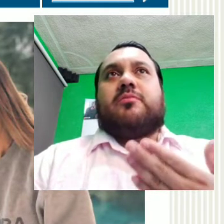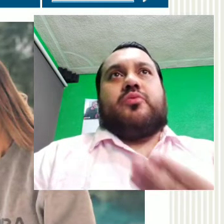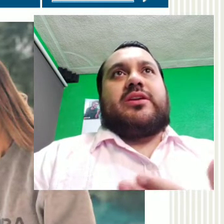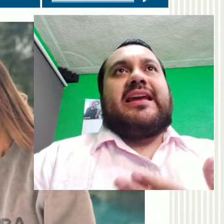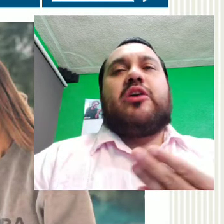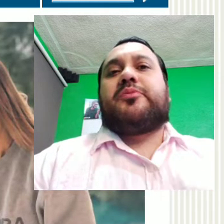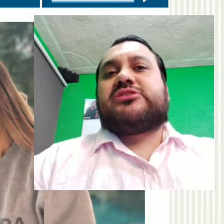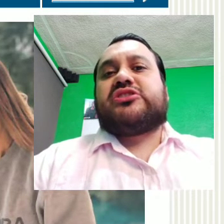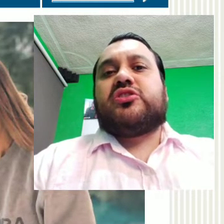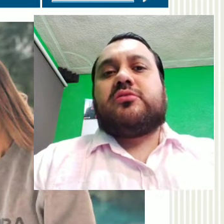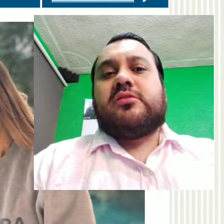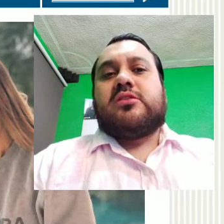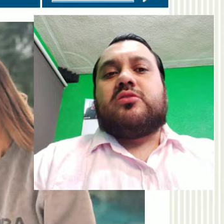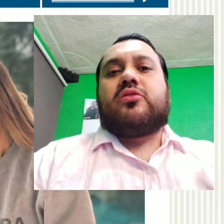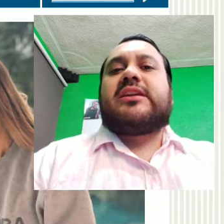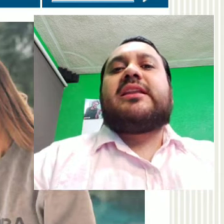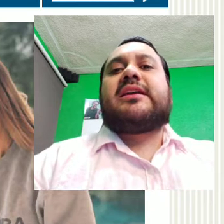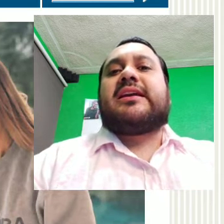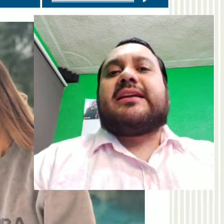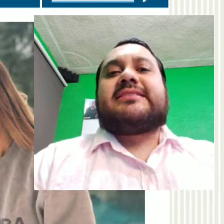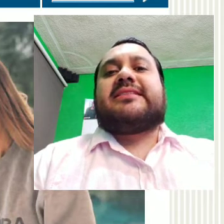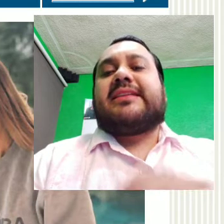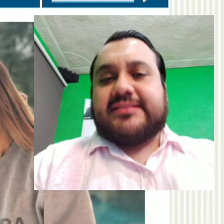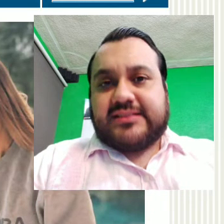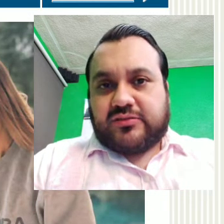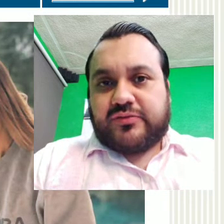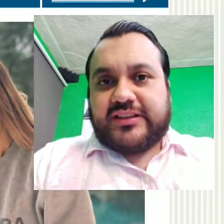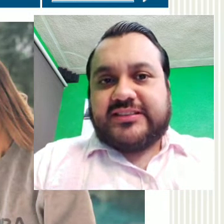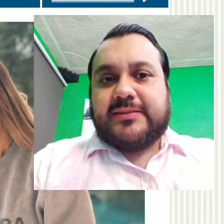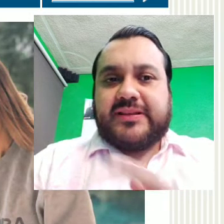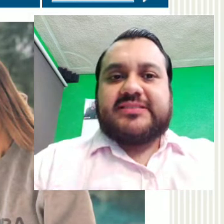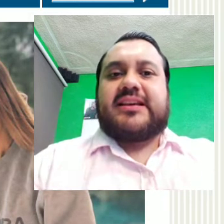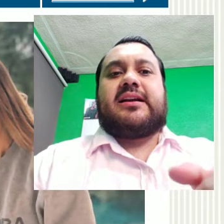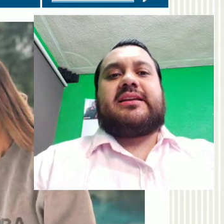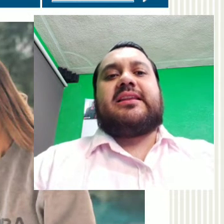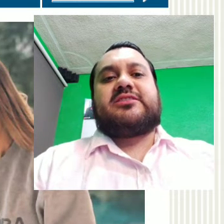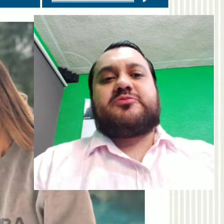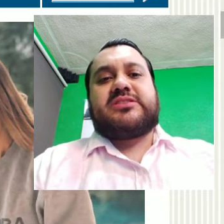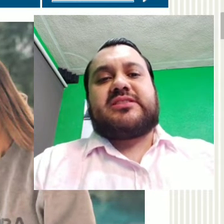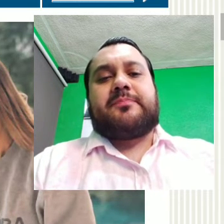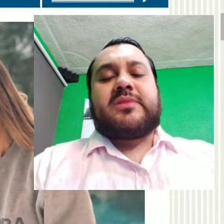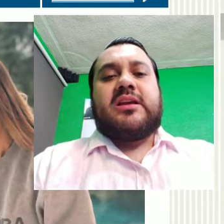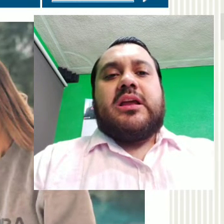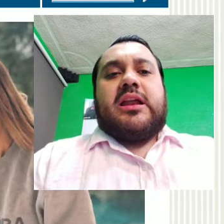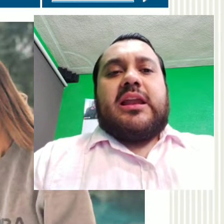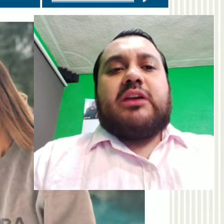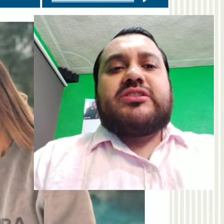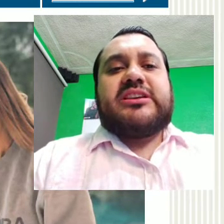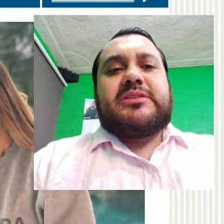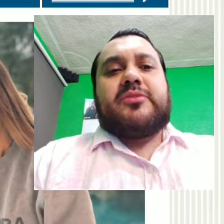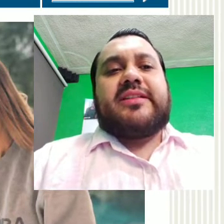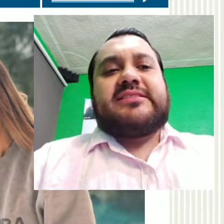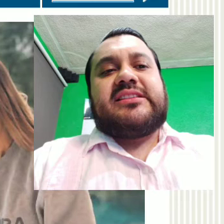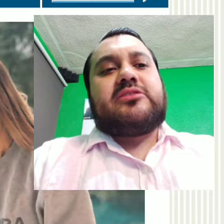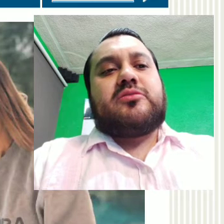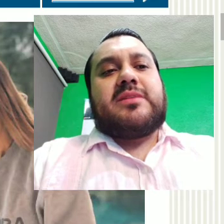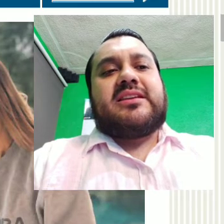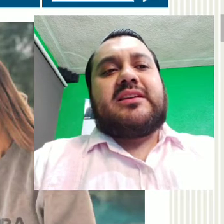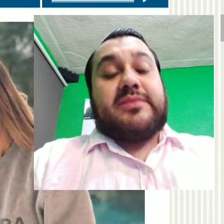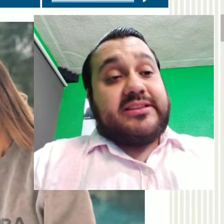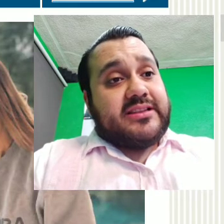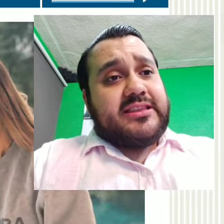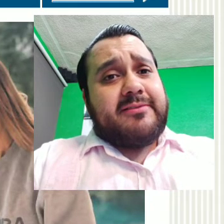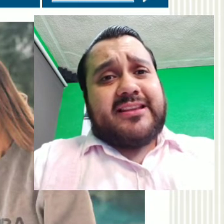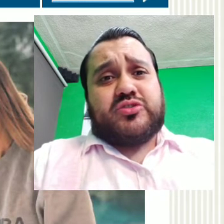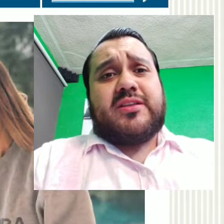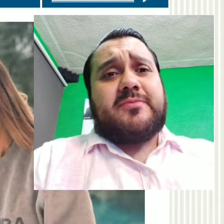por qué la oposición no quiere que se estas conferencias de prensa aquí la respuesta el ajo es séptimo de distrito en